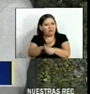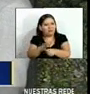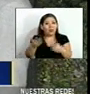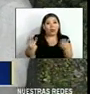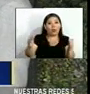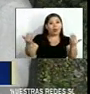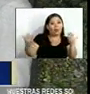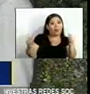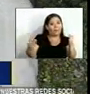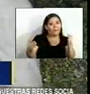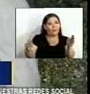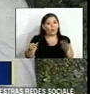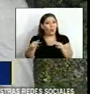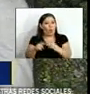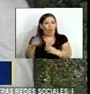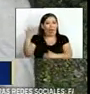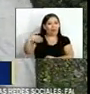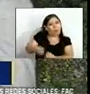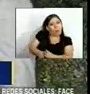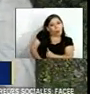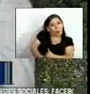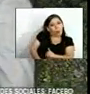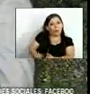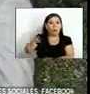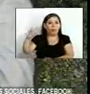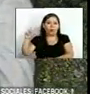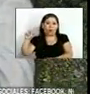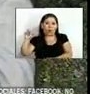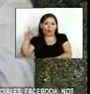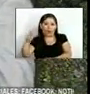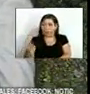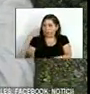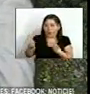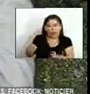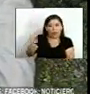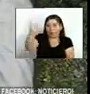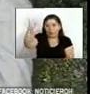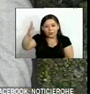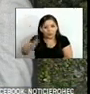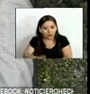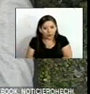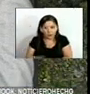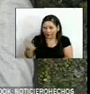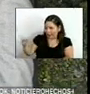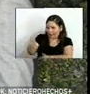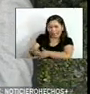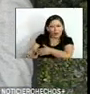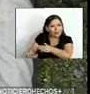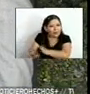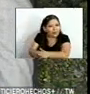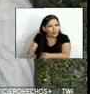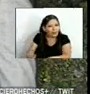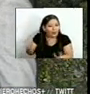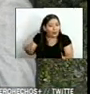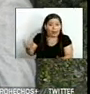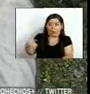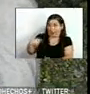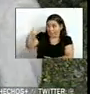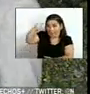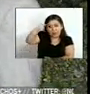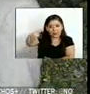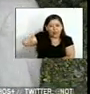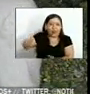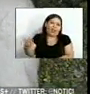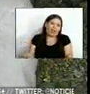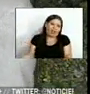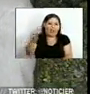la comparan con el cólera, por Dios. O sea, ¿qué podemos estar esperando de diputados que piensen así?